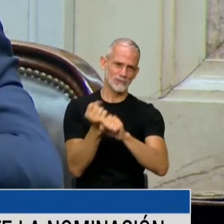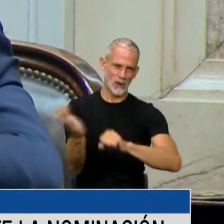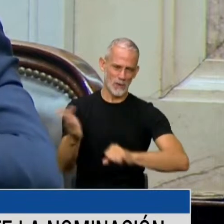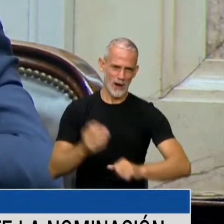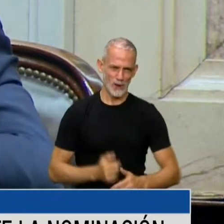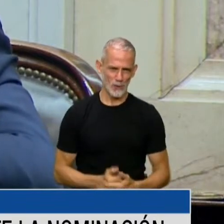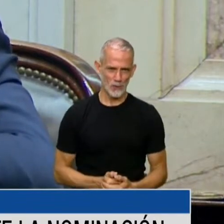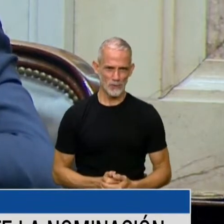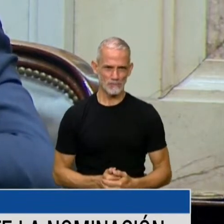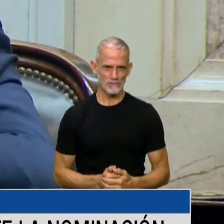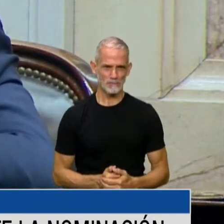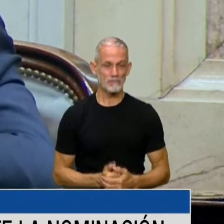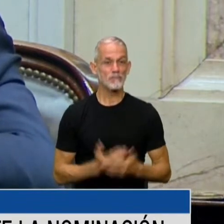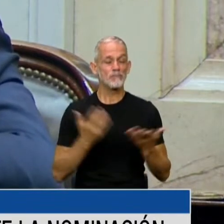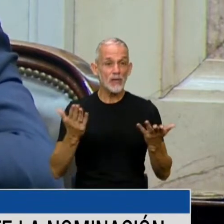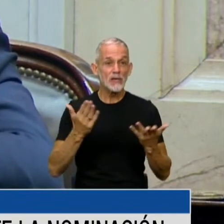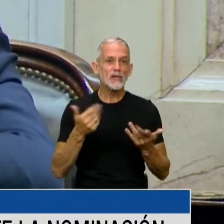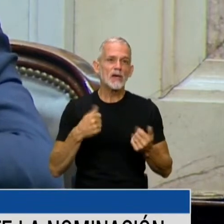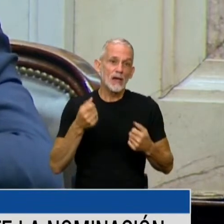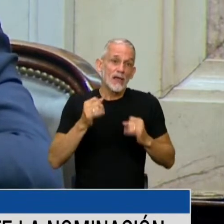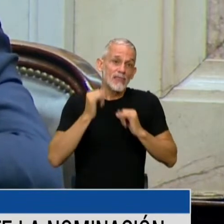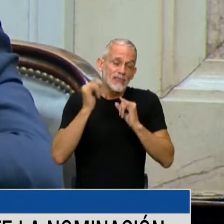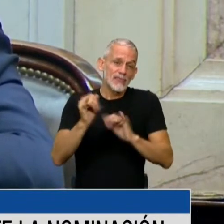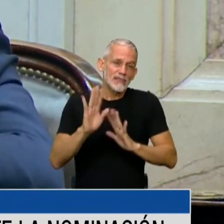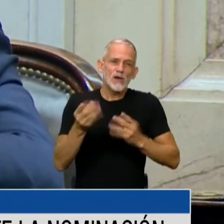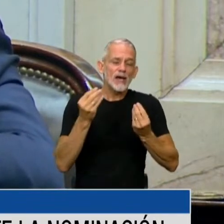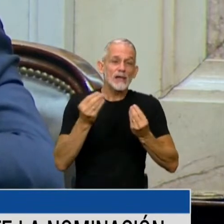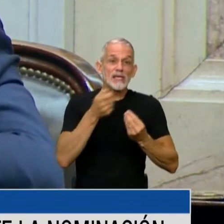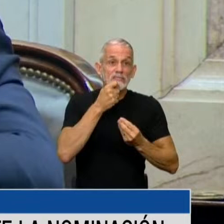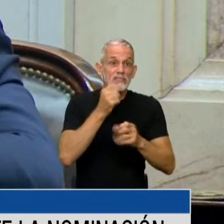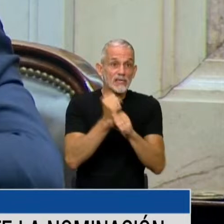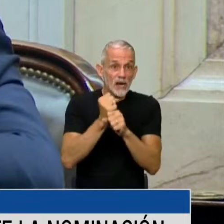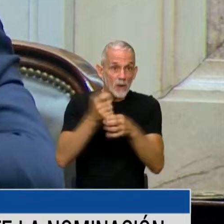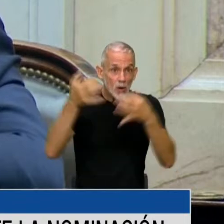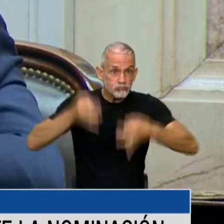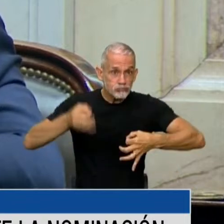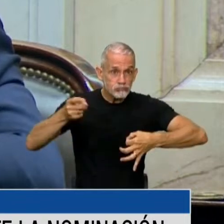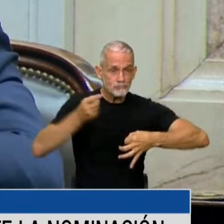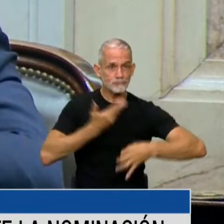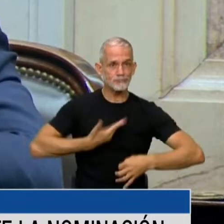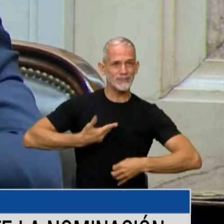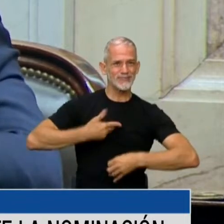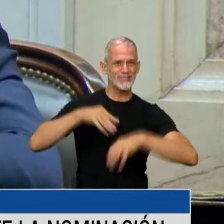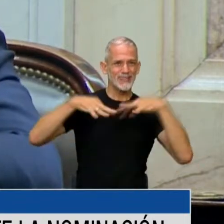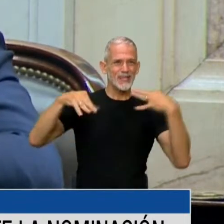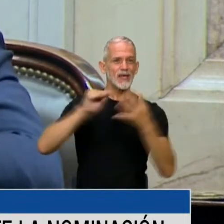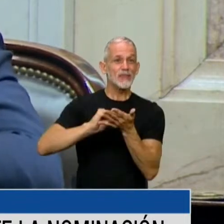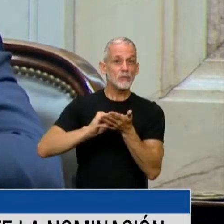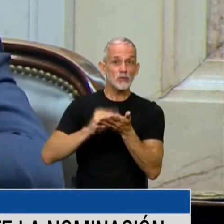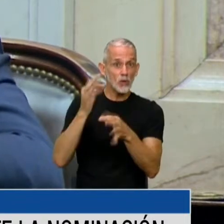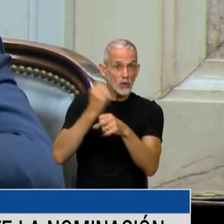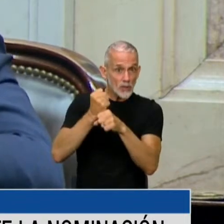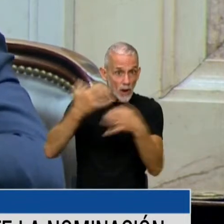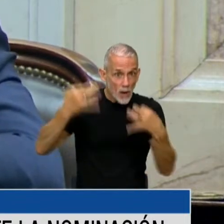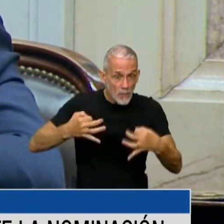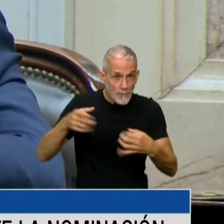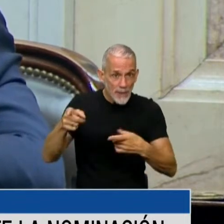suertes y expresando que si la gestión del diputado Menem es